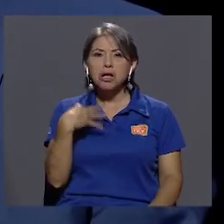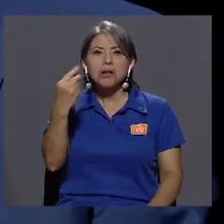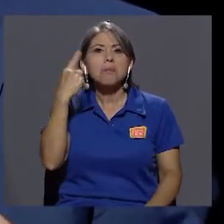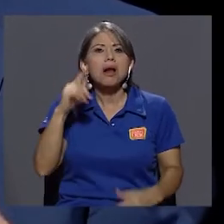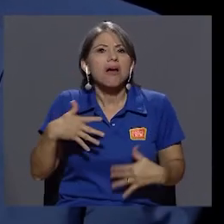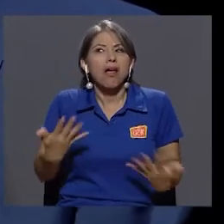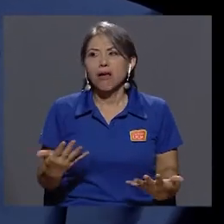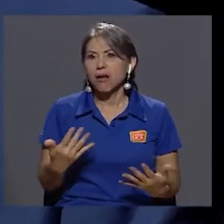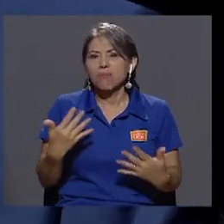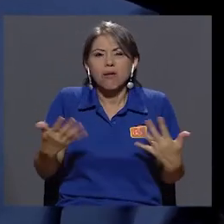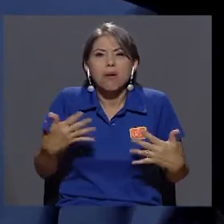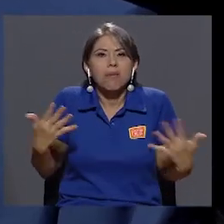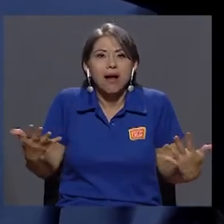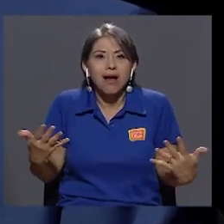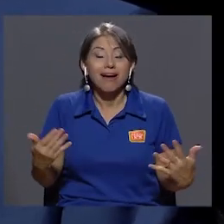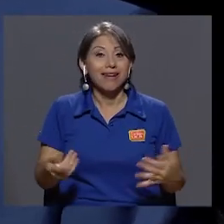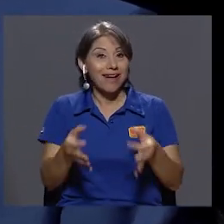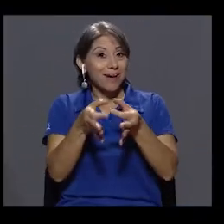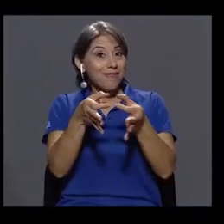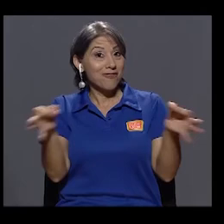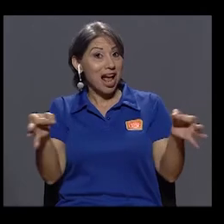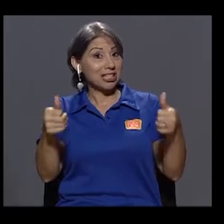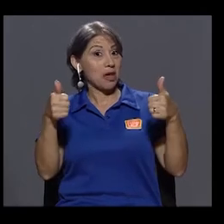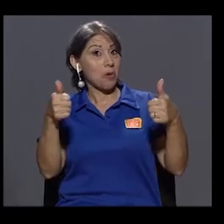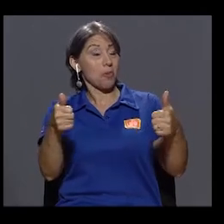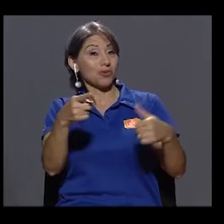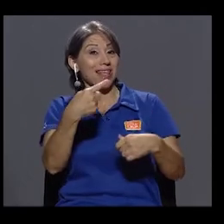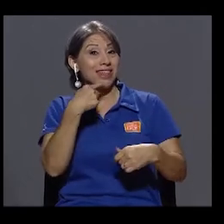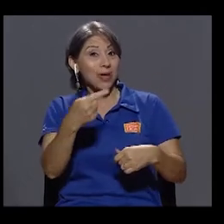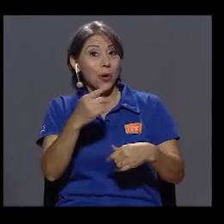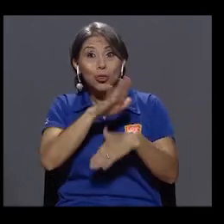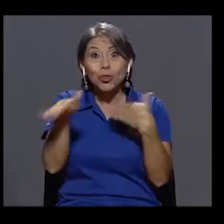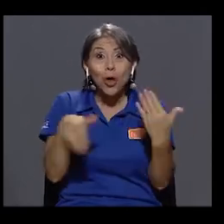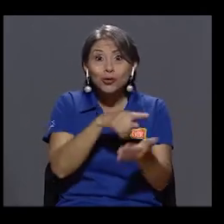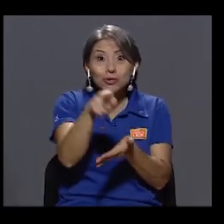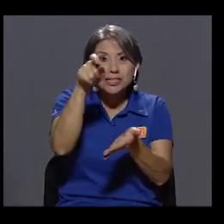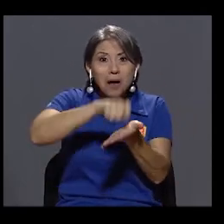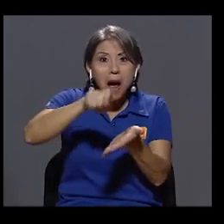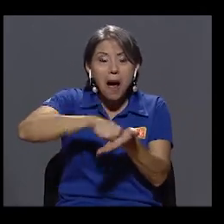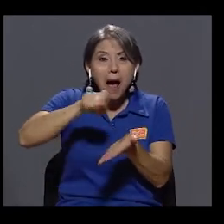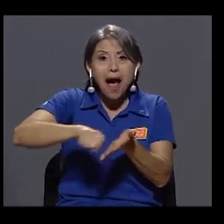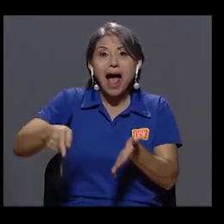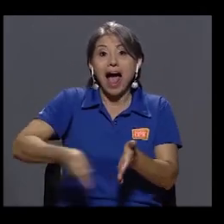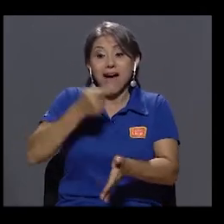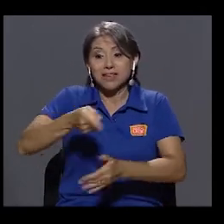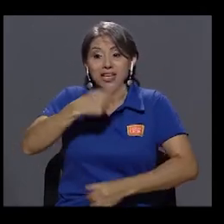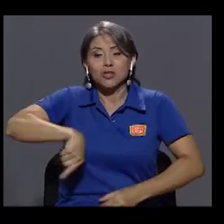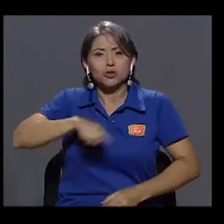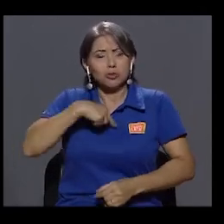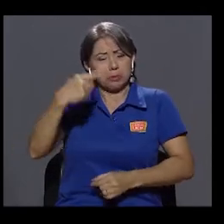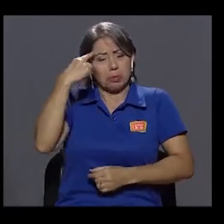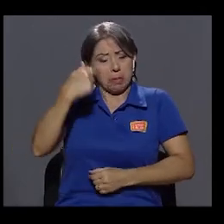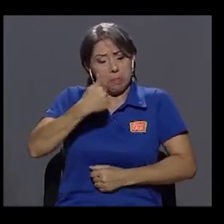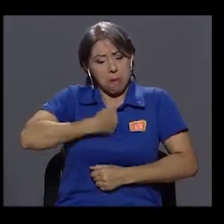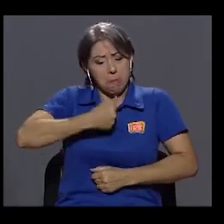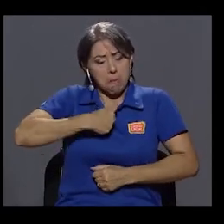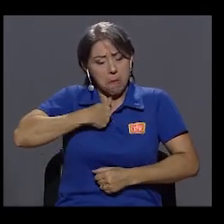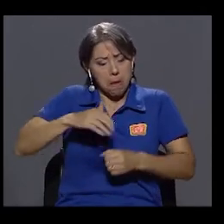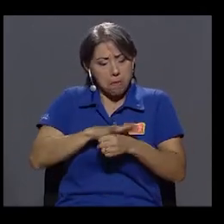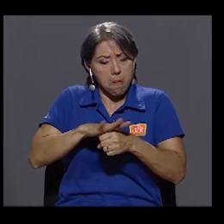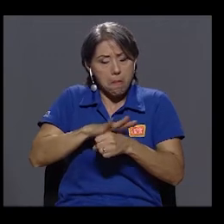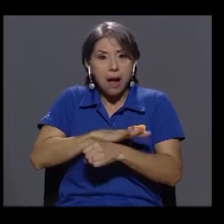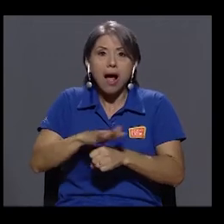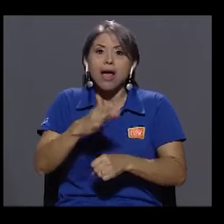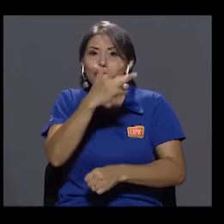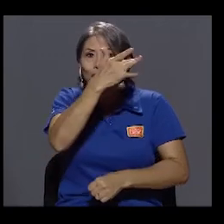tal entonces frase célebre cadáver dicho doctor para que todo mundo el apunte si verdaderamente veces nos enfrascamos tanto en nuestras cosas que nosotros hemos de